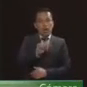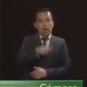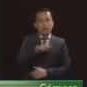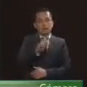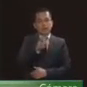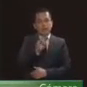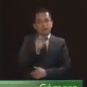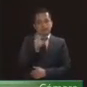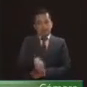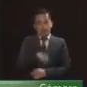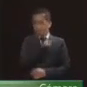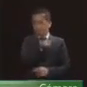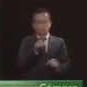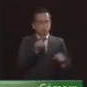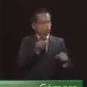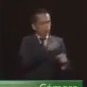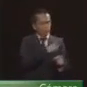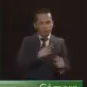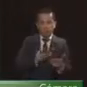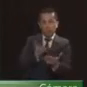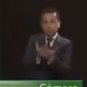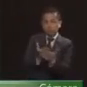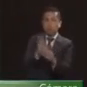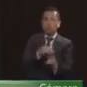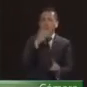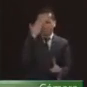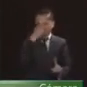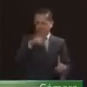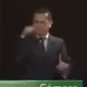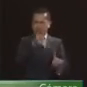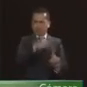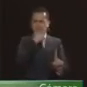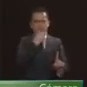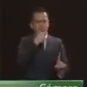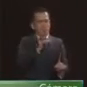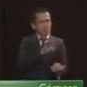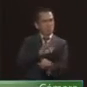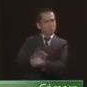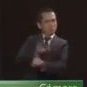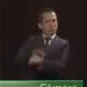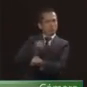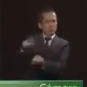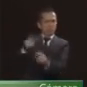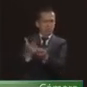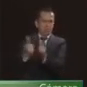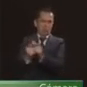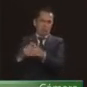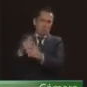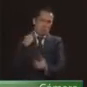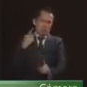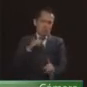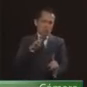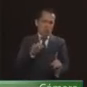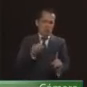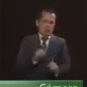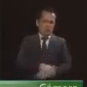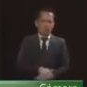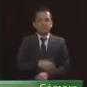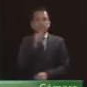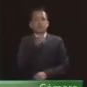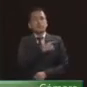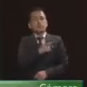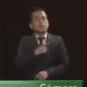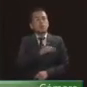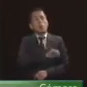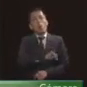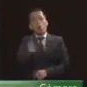de Evaluación, de quien es pública su parcialidad a favor del partido en el gobierno, y que envíe una nueva